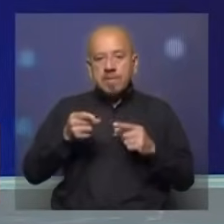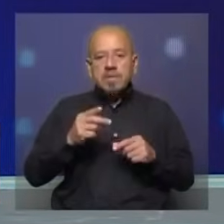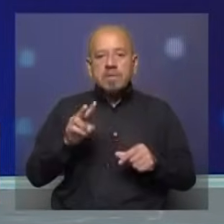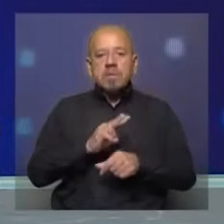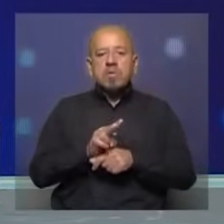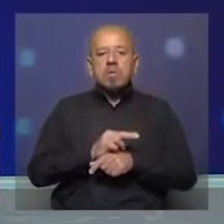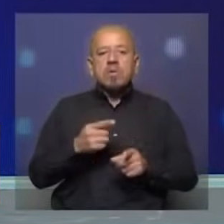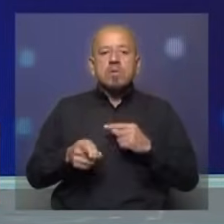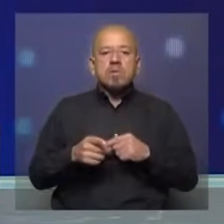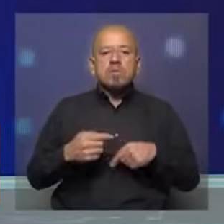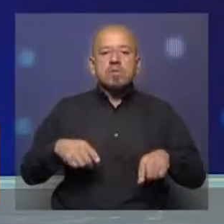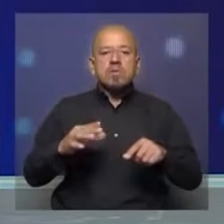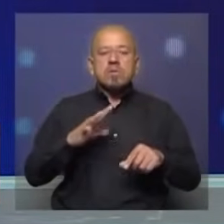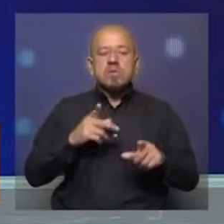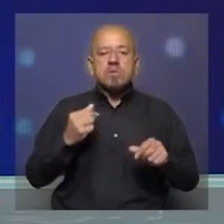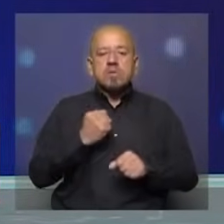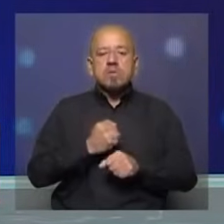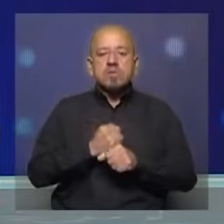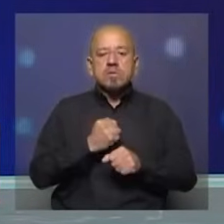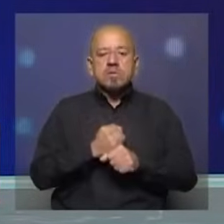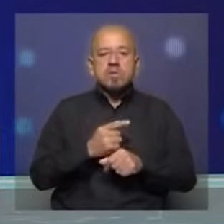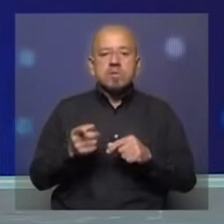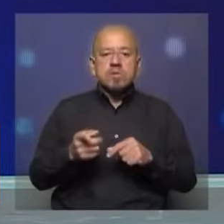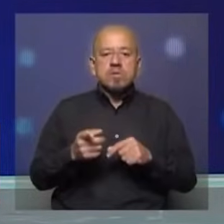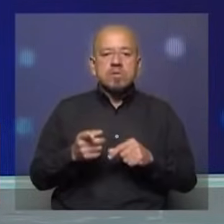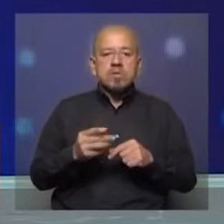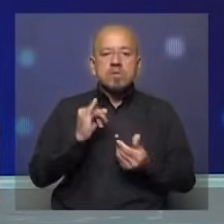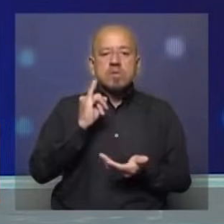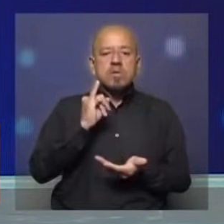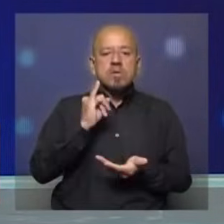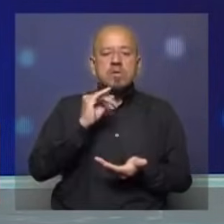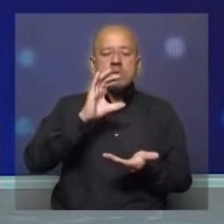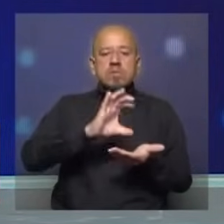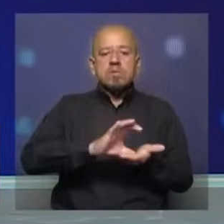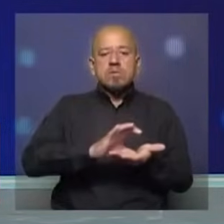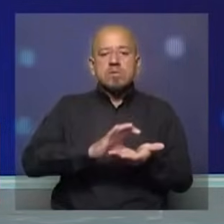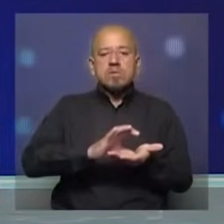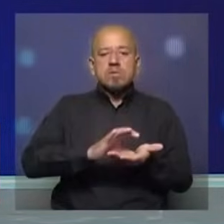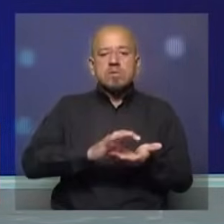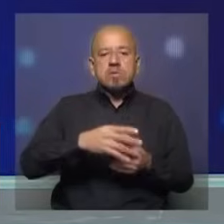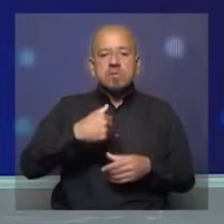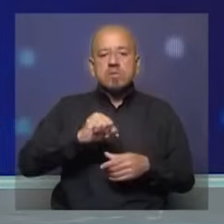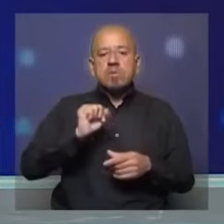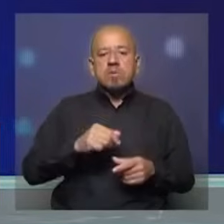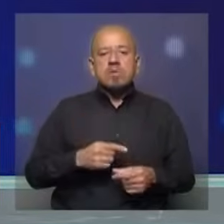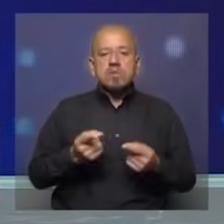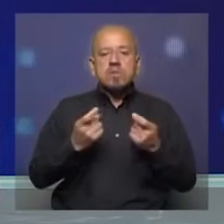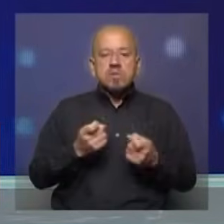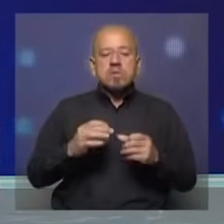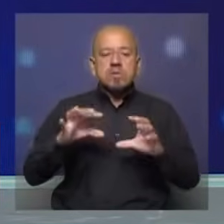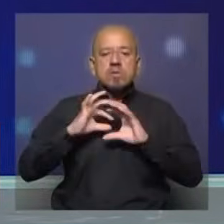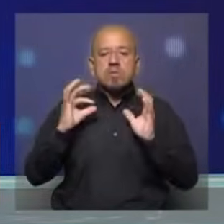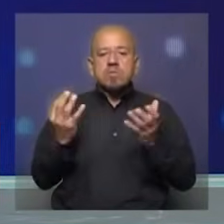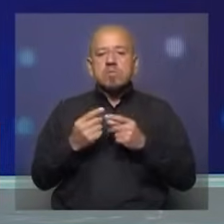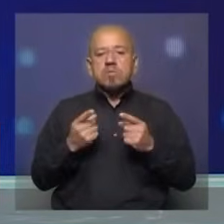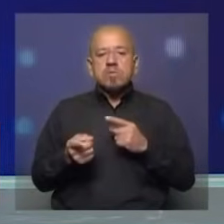sí mismo genera trabajo. Y el fomento de inversiones que cada vez son más requeridas en el mundo, porque los